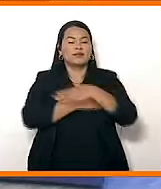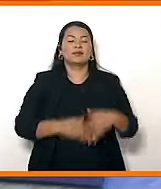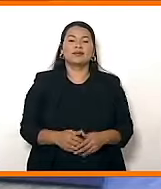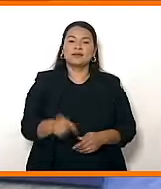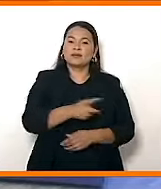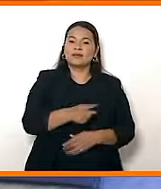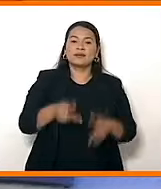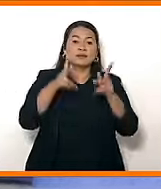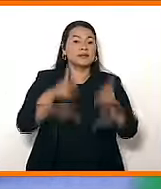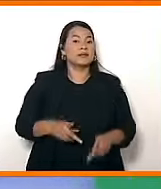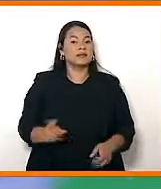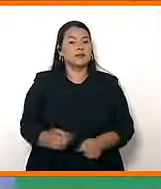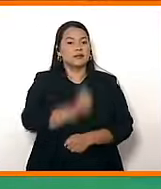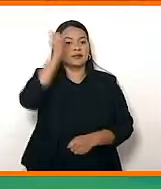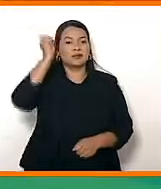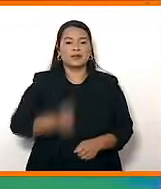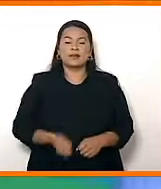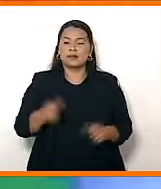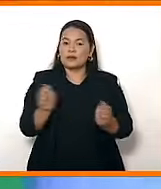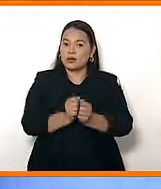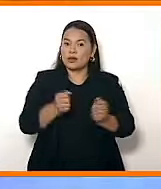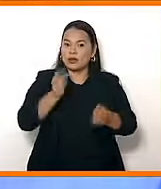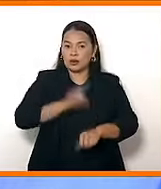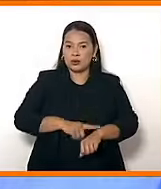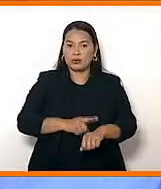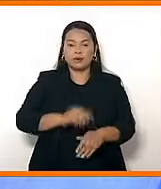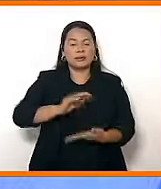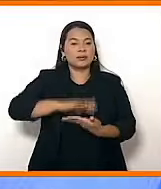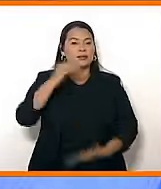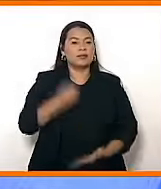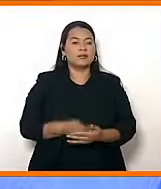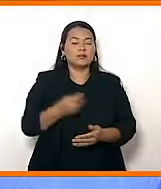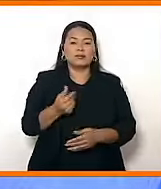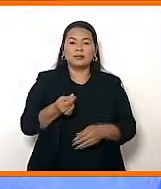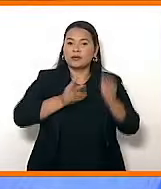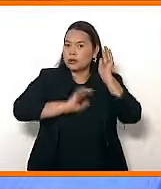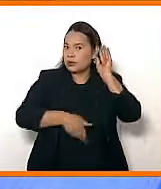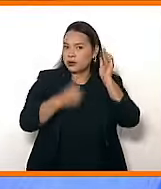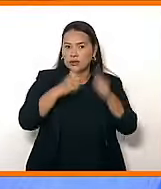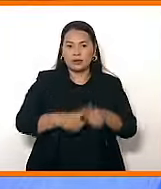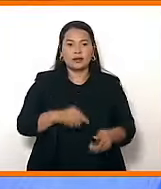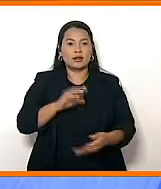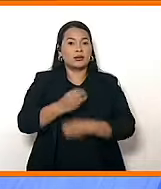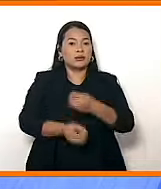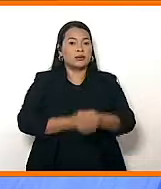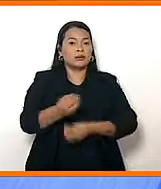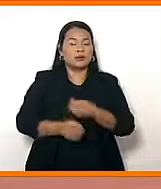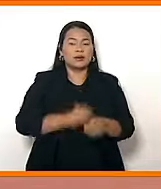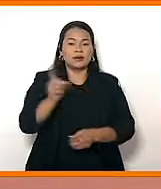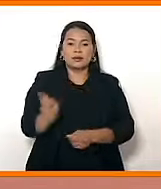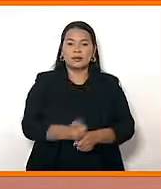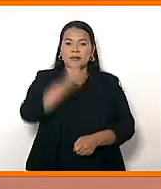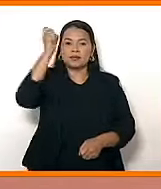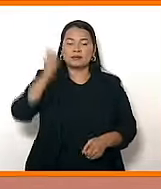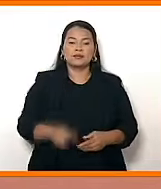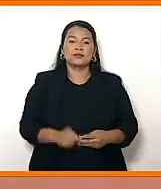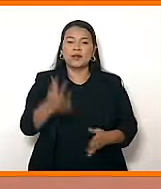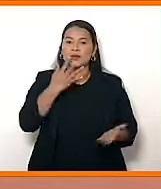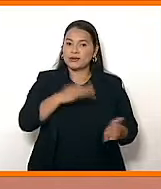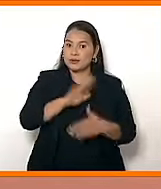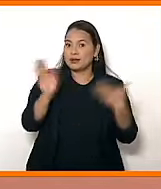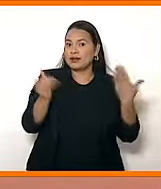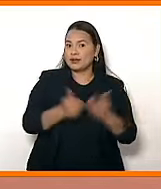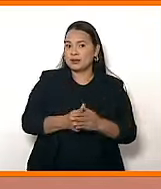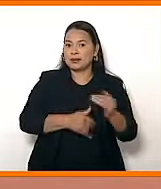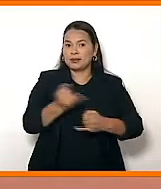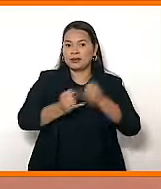un afortunado ganador en diaria, acompáñame a MultiX a conocer la esfera que multiplicará tu premio. Muchísima suerte, querido